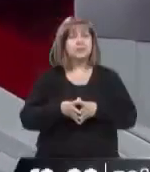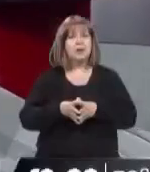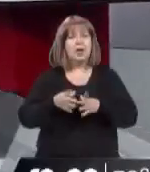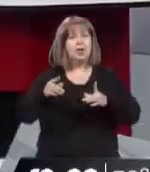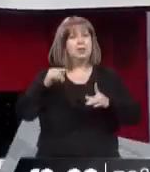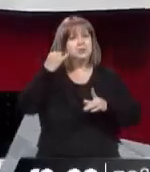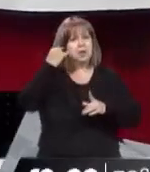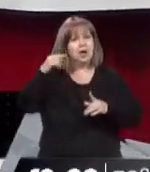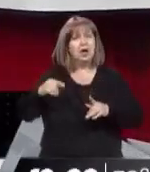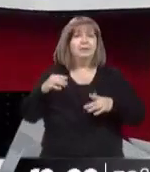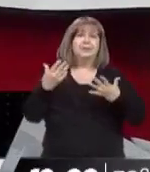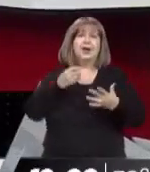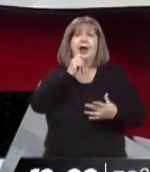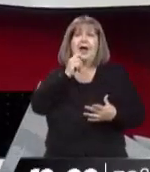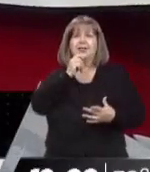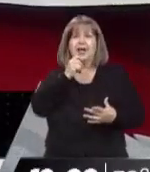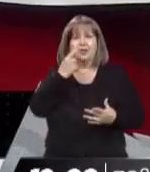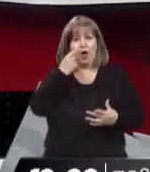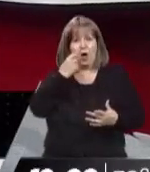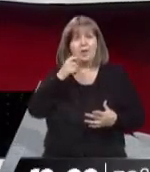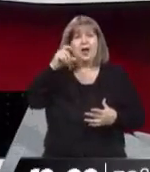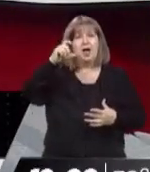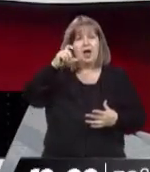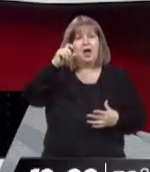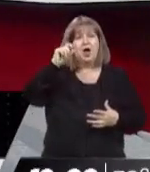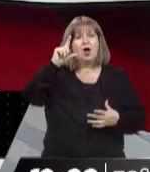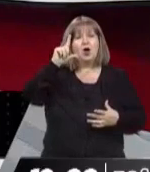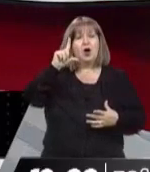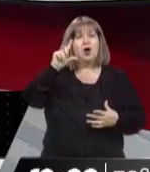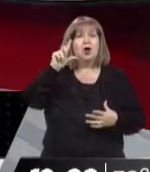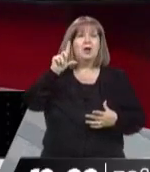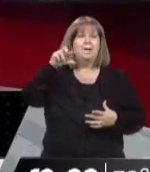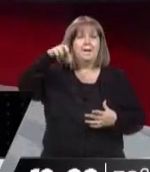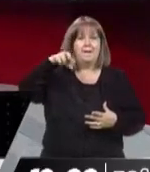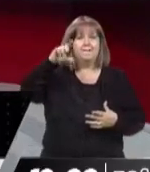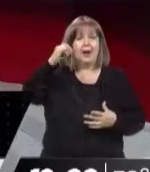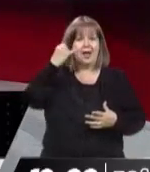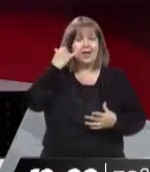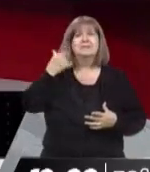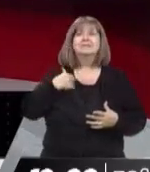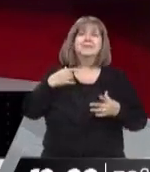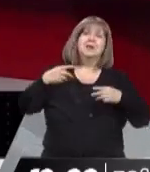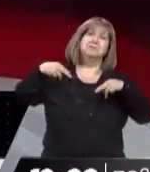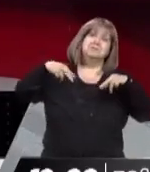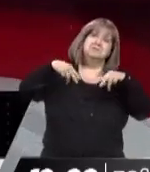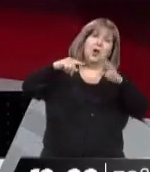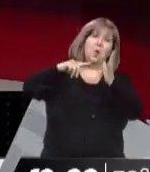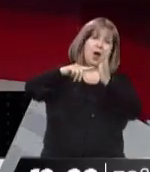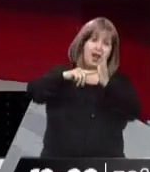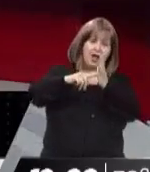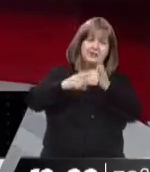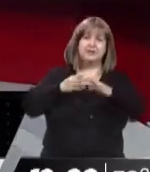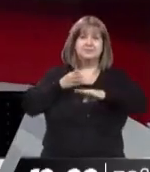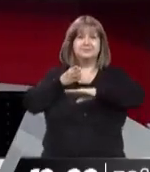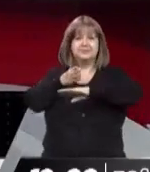Hay furor por Coldplay en toda la Argentina y hay furor por su vocalista Chris Martin, que estuvo paseando por Buenos Aires, entró a una casa